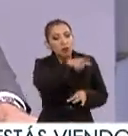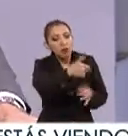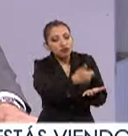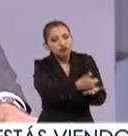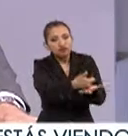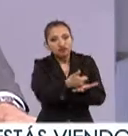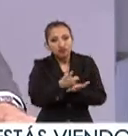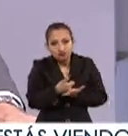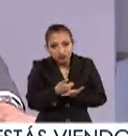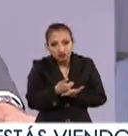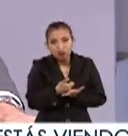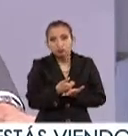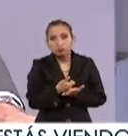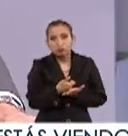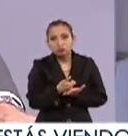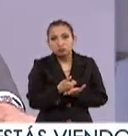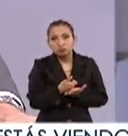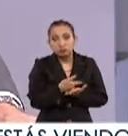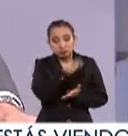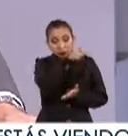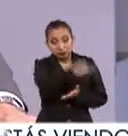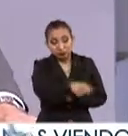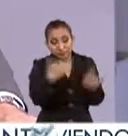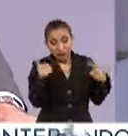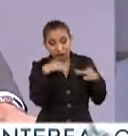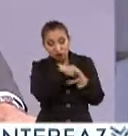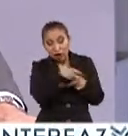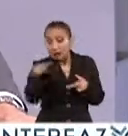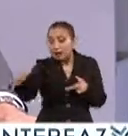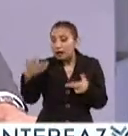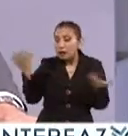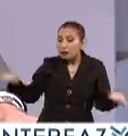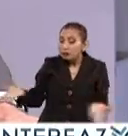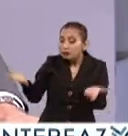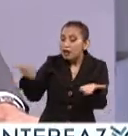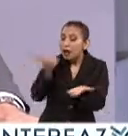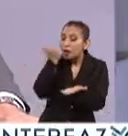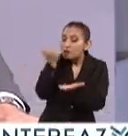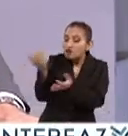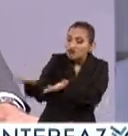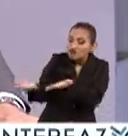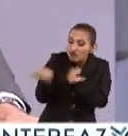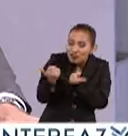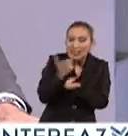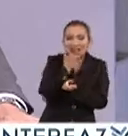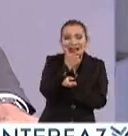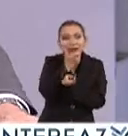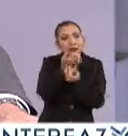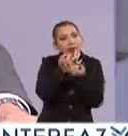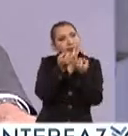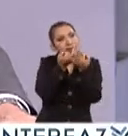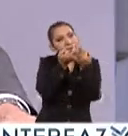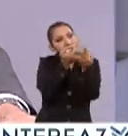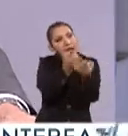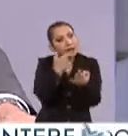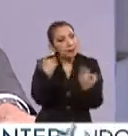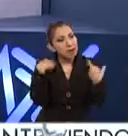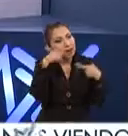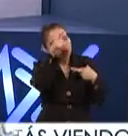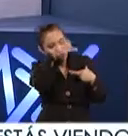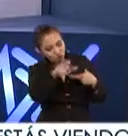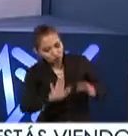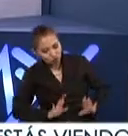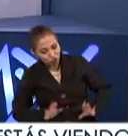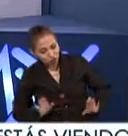catalizador. Entonces le compete al profesor conseguir que el alumno se enamore del inglés, enamorándose un poco del profesor y su